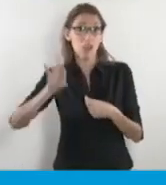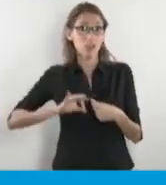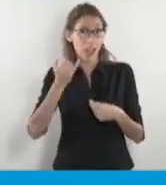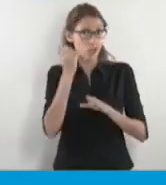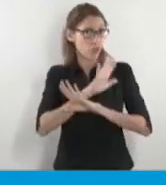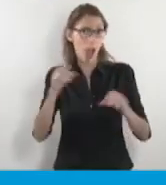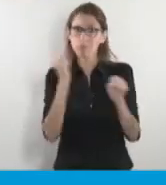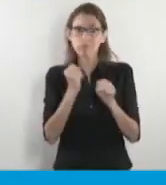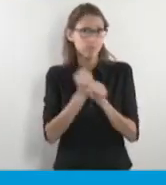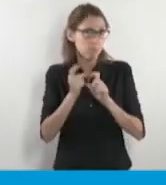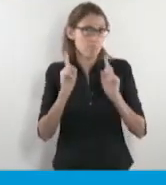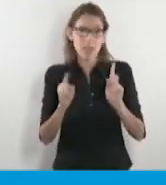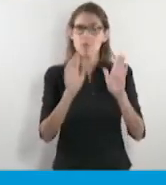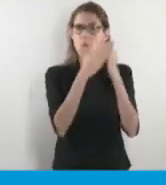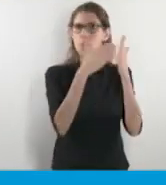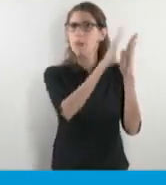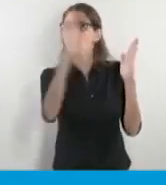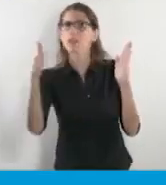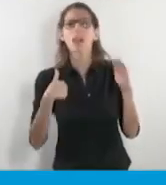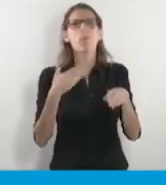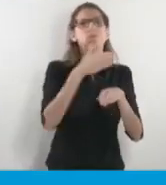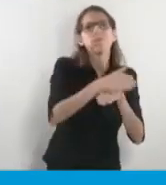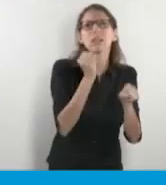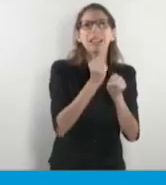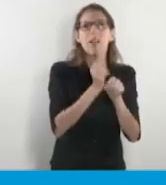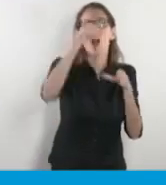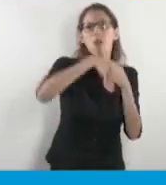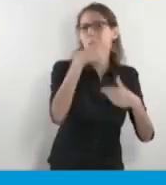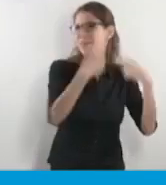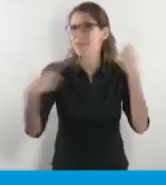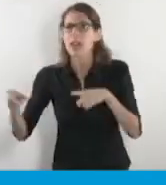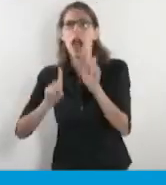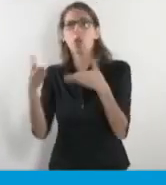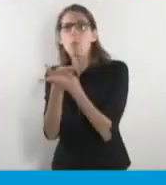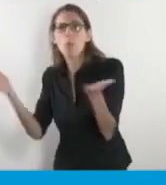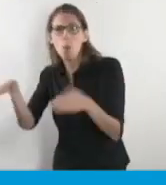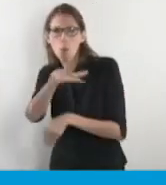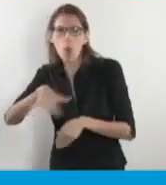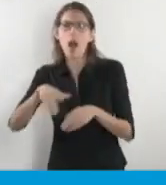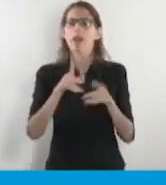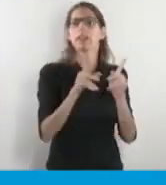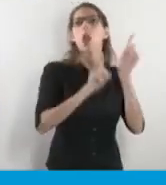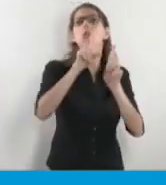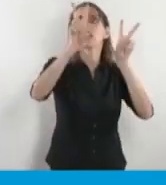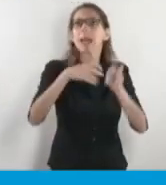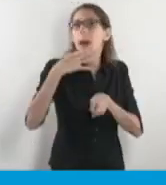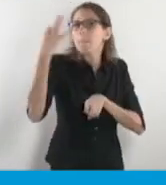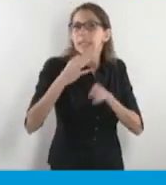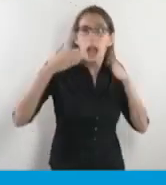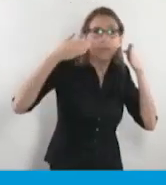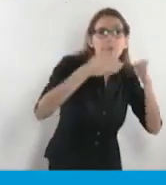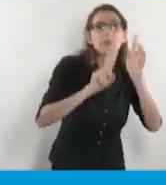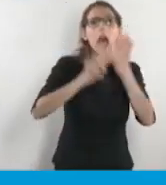y pasé por bibliotecas de todo tipo desde populares públicas especializadas y últimamente venía trabajando